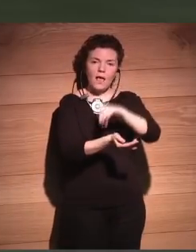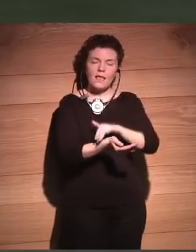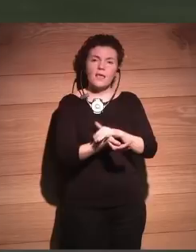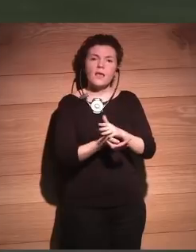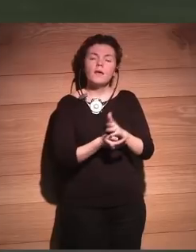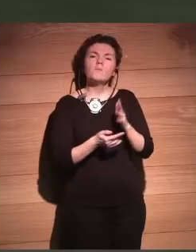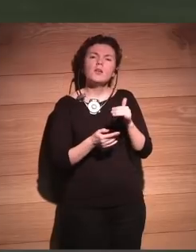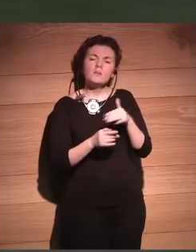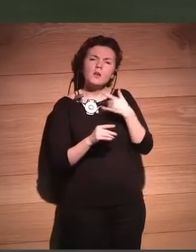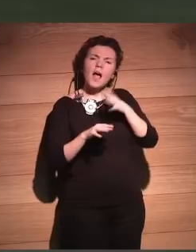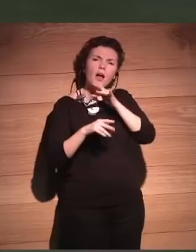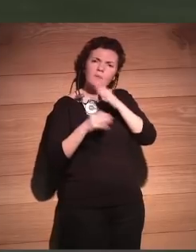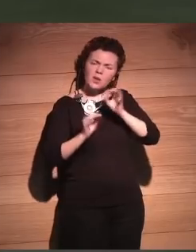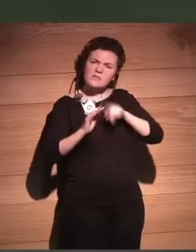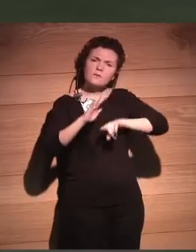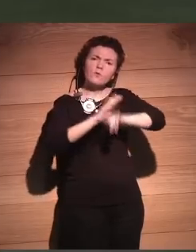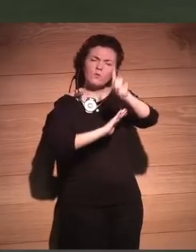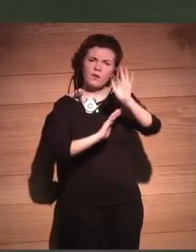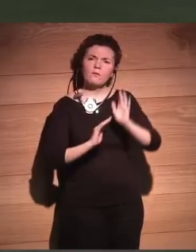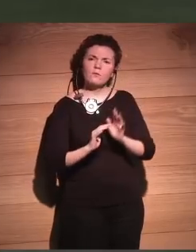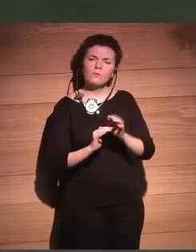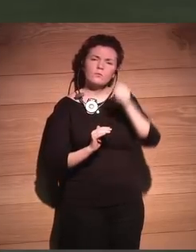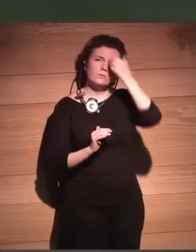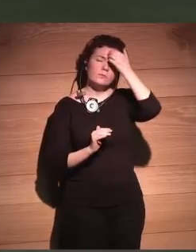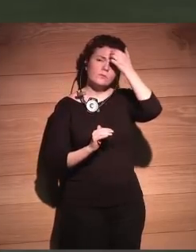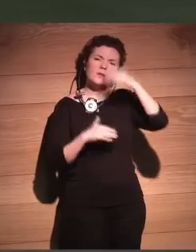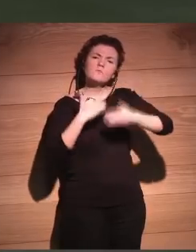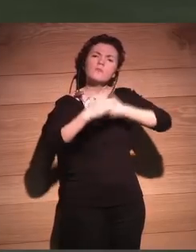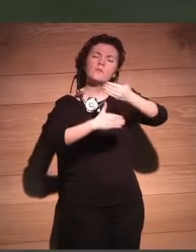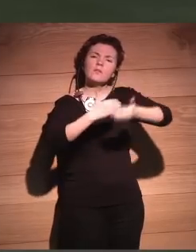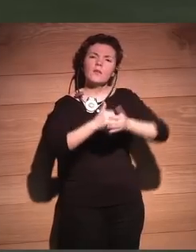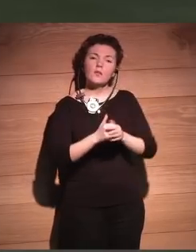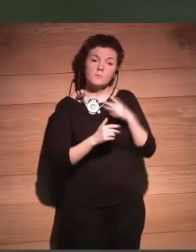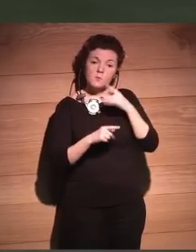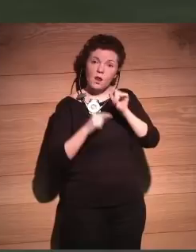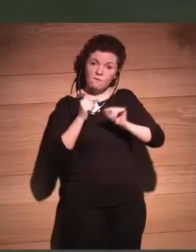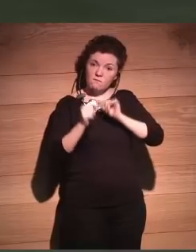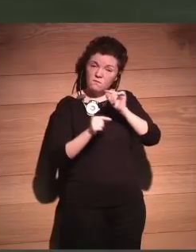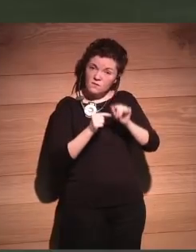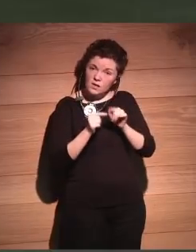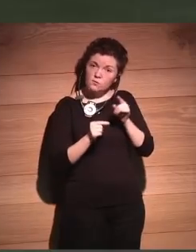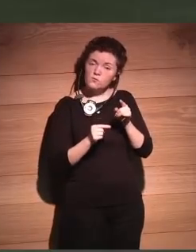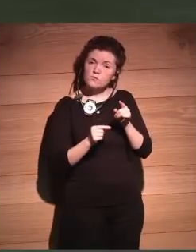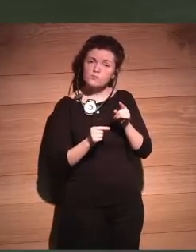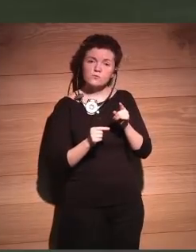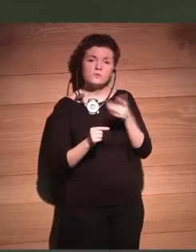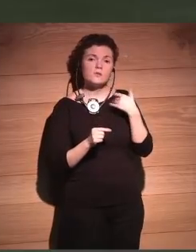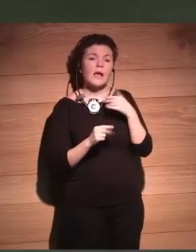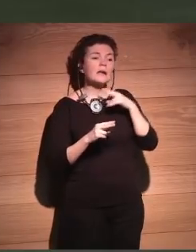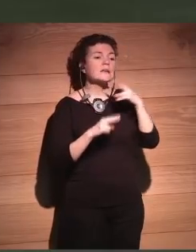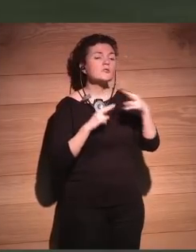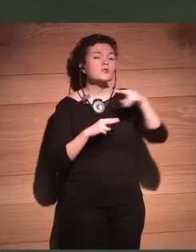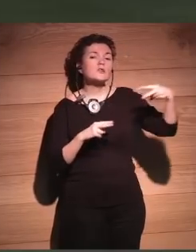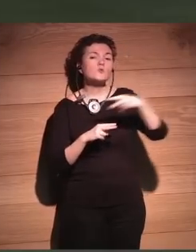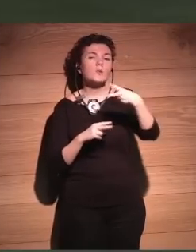pero estamos evolucionando en este sentido en función de... Bueno, de hecho, el mismo virus está dando diferentes